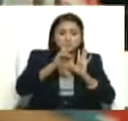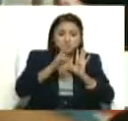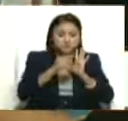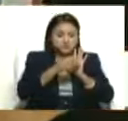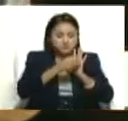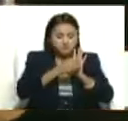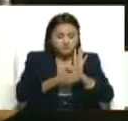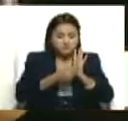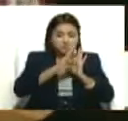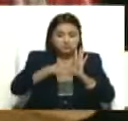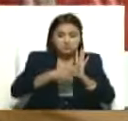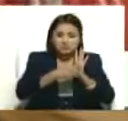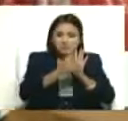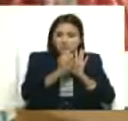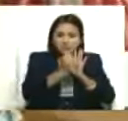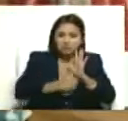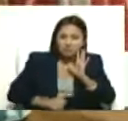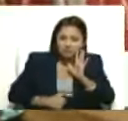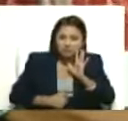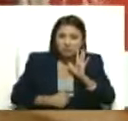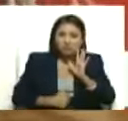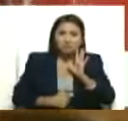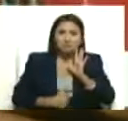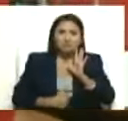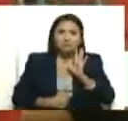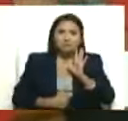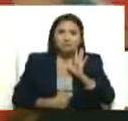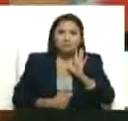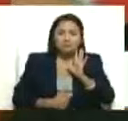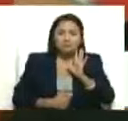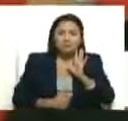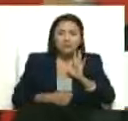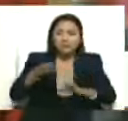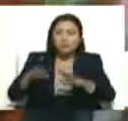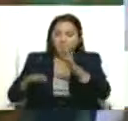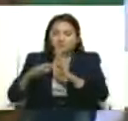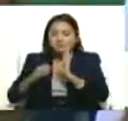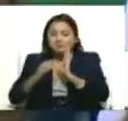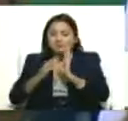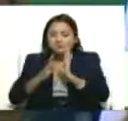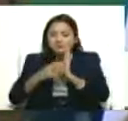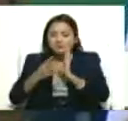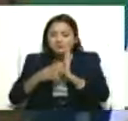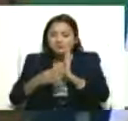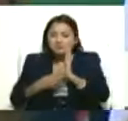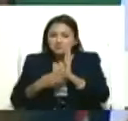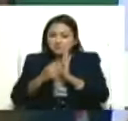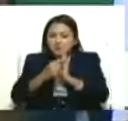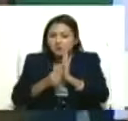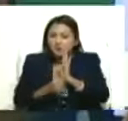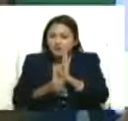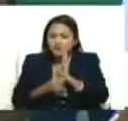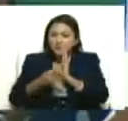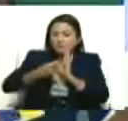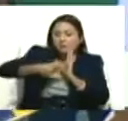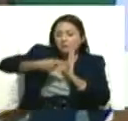sin la Guayana Esequiba. Y cuando estaba la Guayana Esequiba, lo más que le tiraban era unas rayas. ¿Cierto o